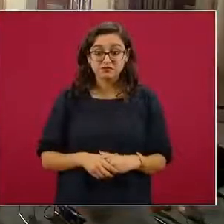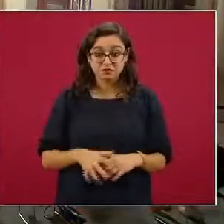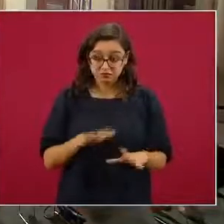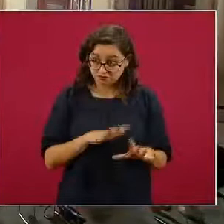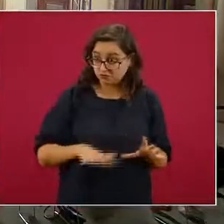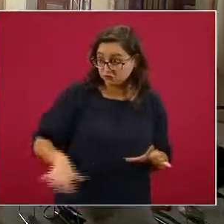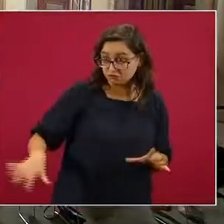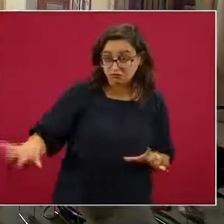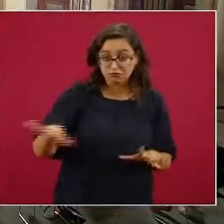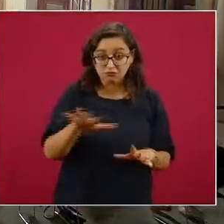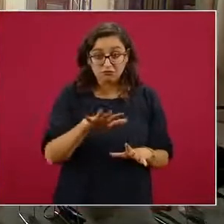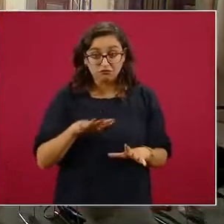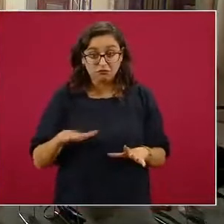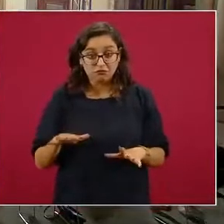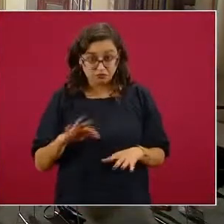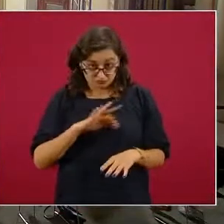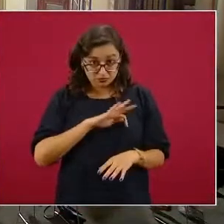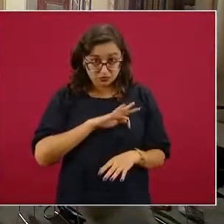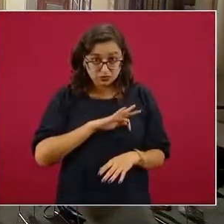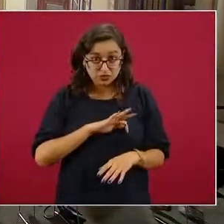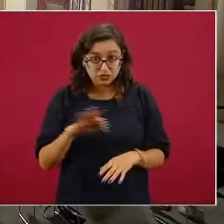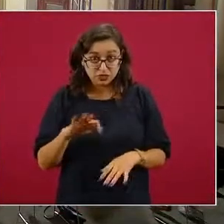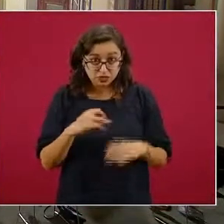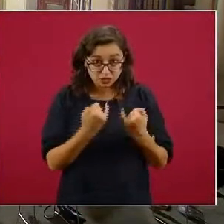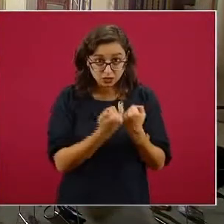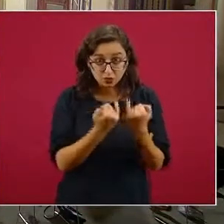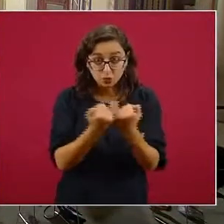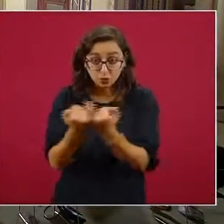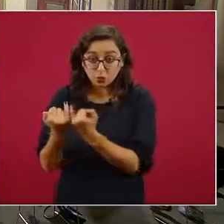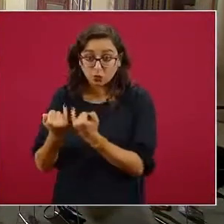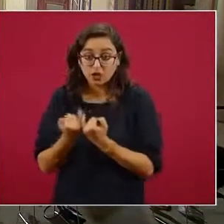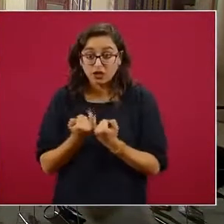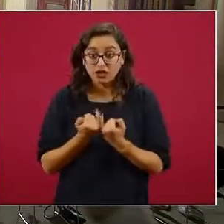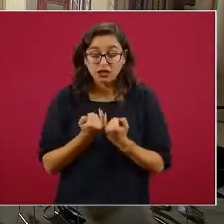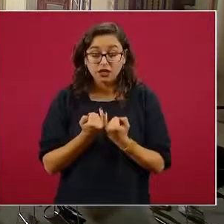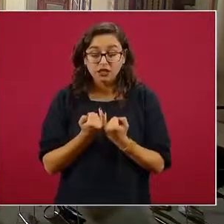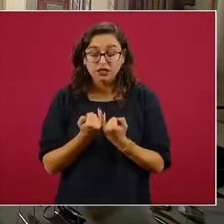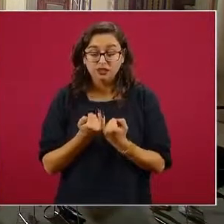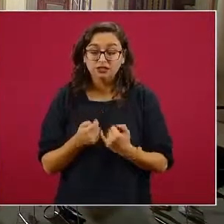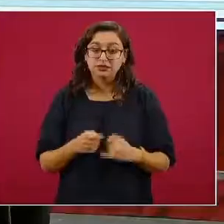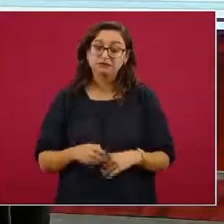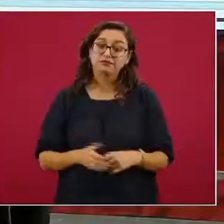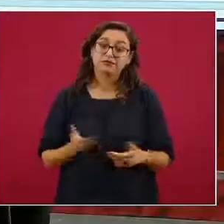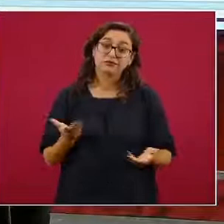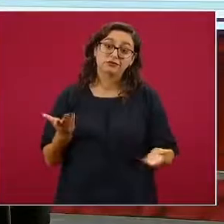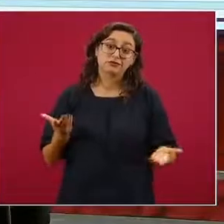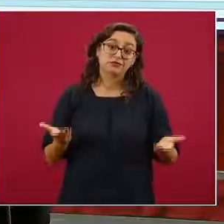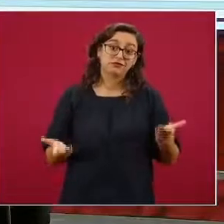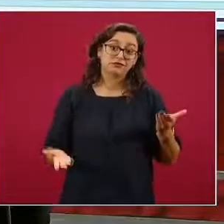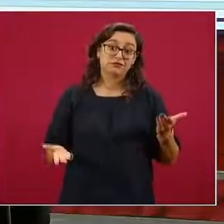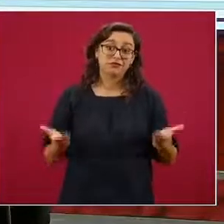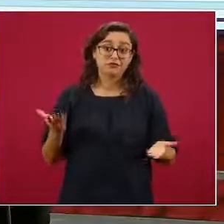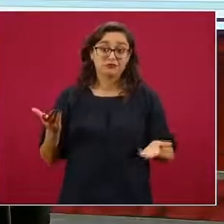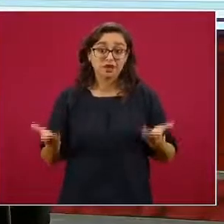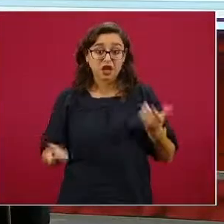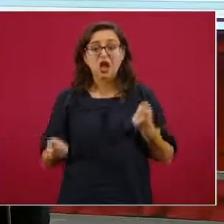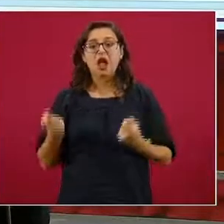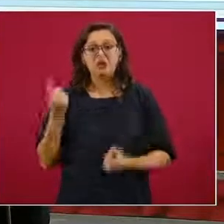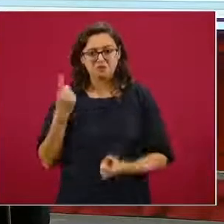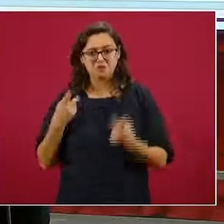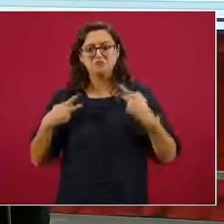sociedad, porque hay distintas condiciones que diferencian las posibilidades de las